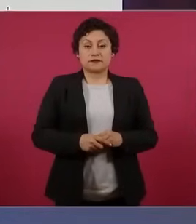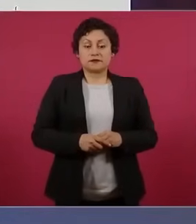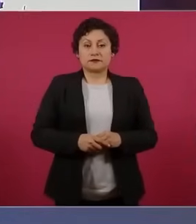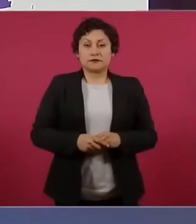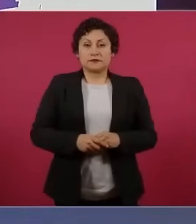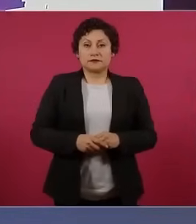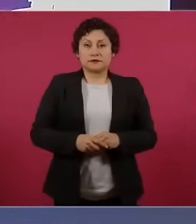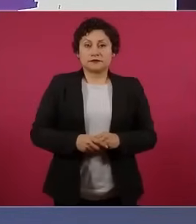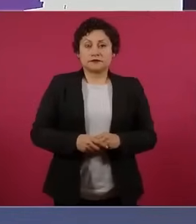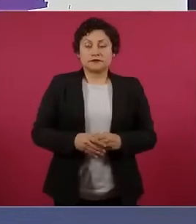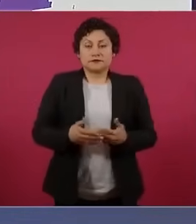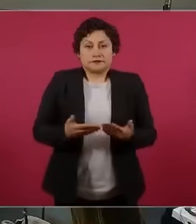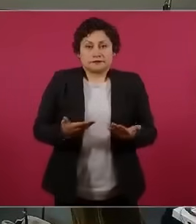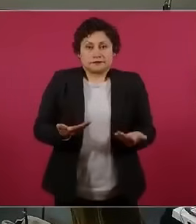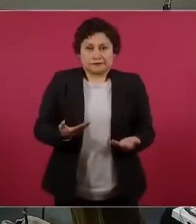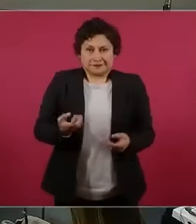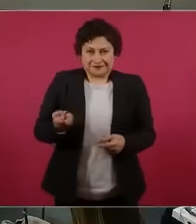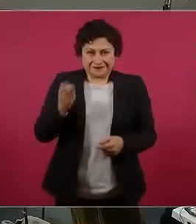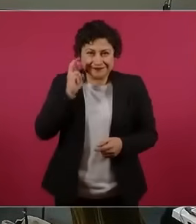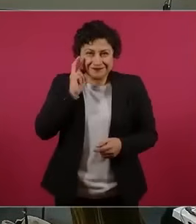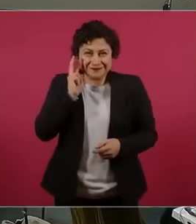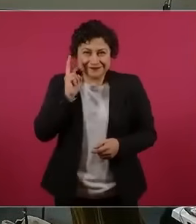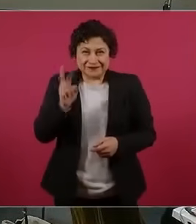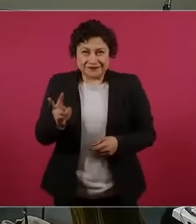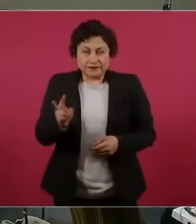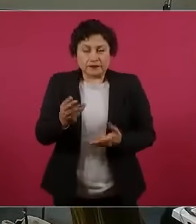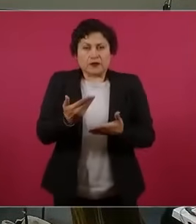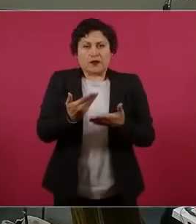Entonces, ¿qué les extraña?